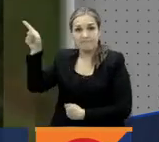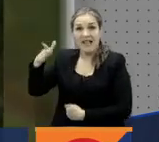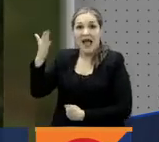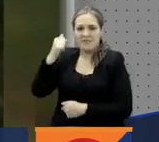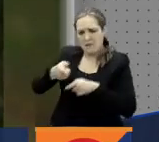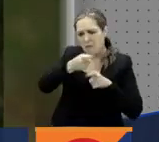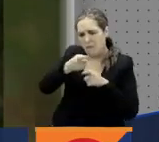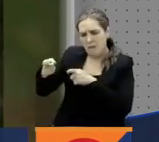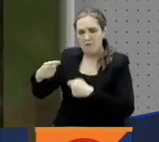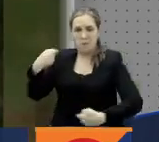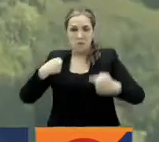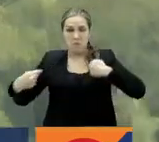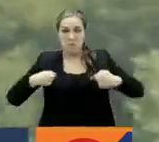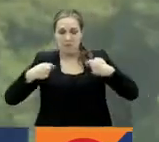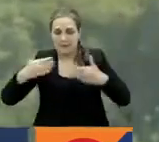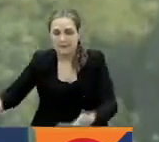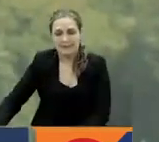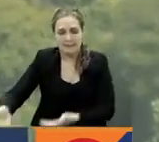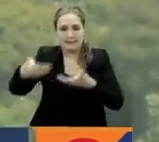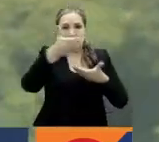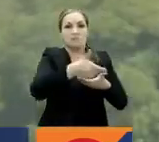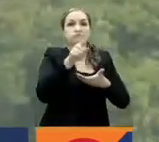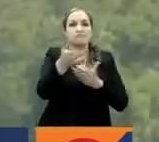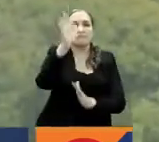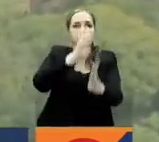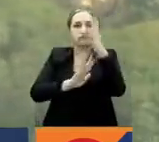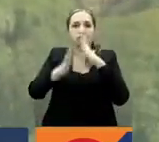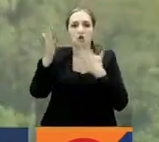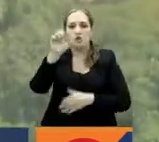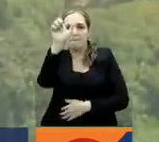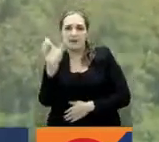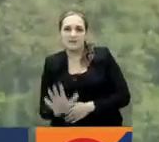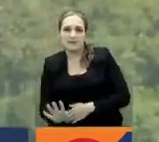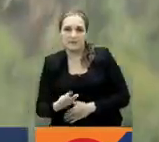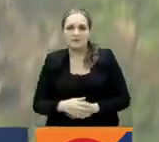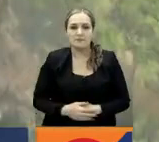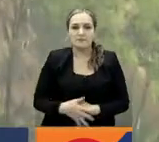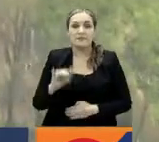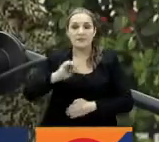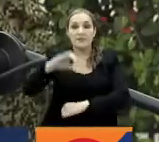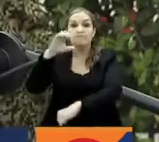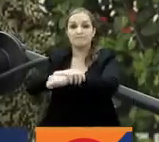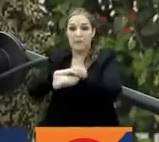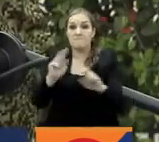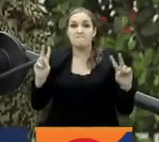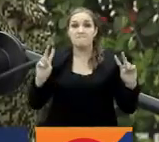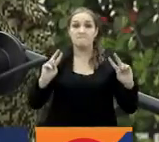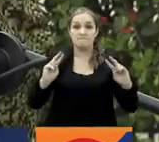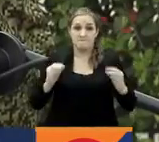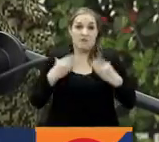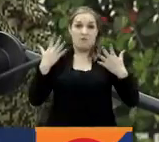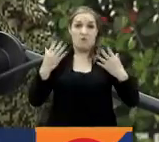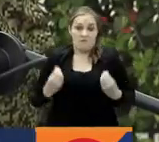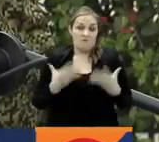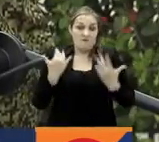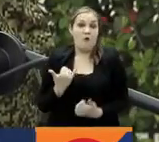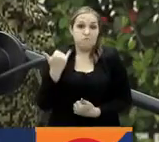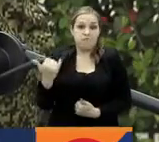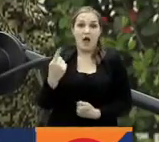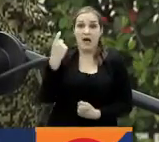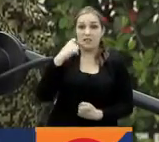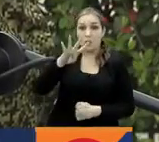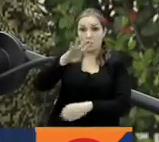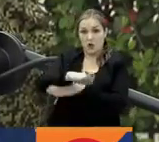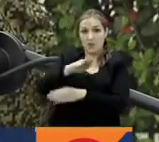Occidental del ELN que fue hallado en las selvas del litoral pacífico. Lo capturamos vivo a las 4 de la tarde de ayer en